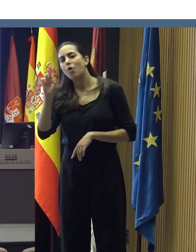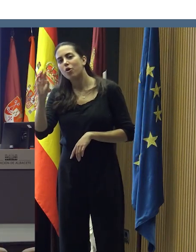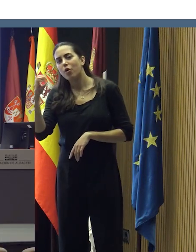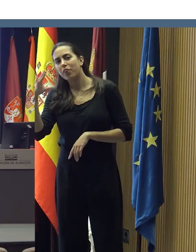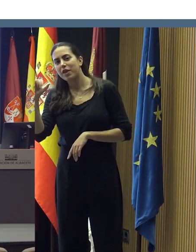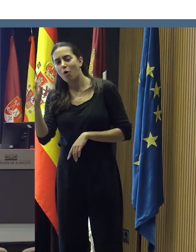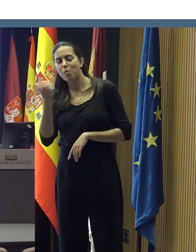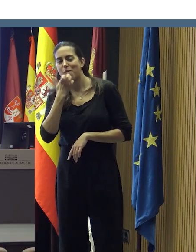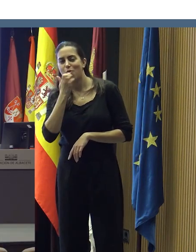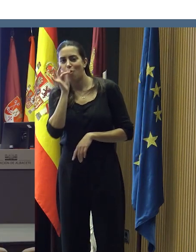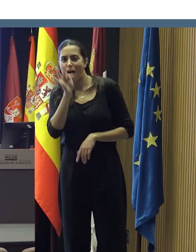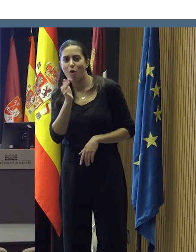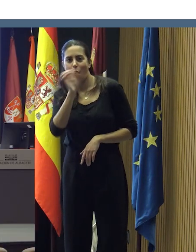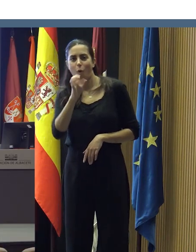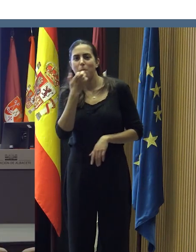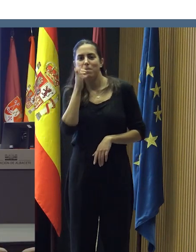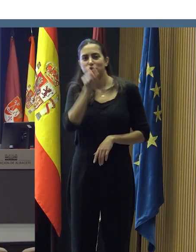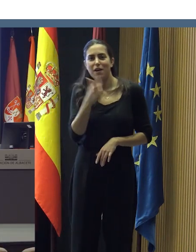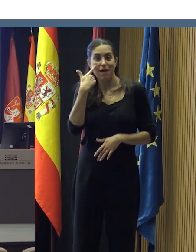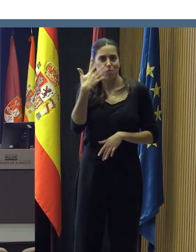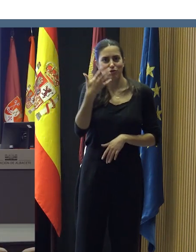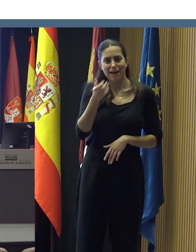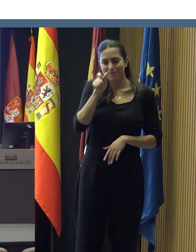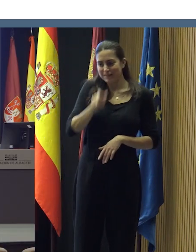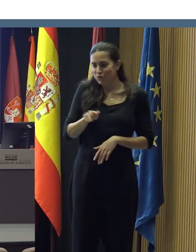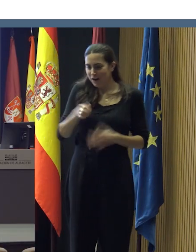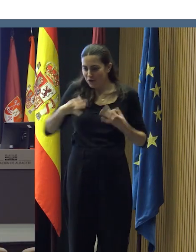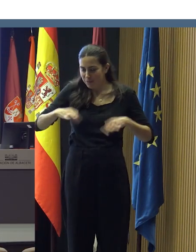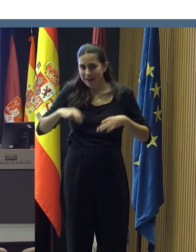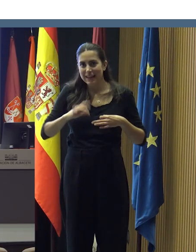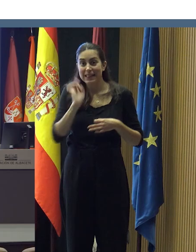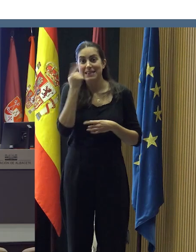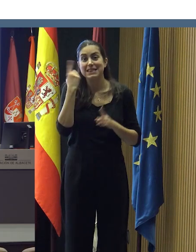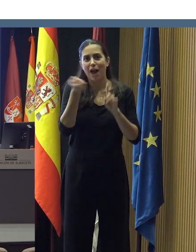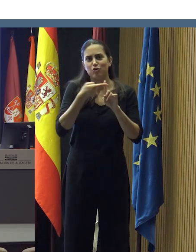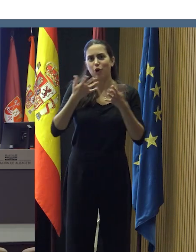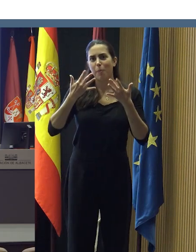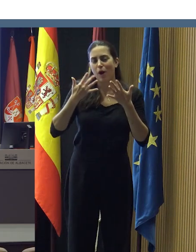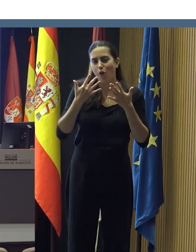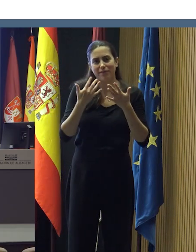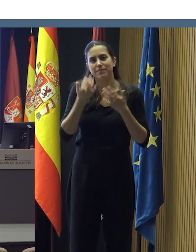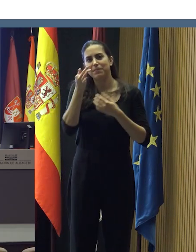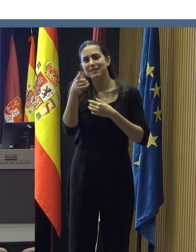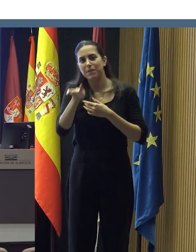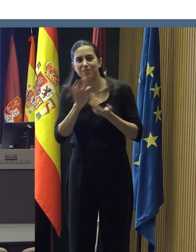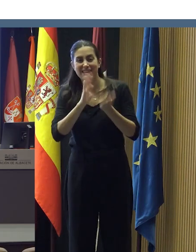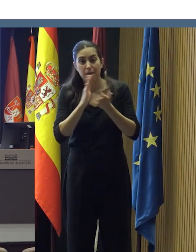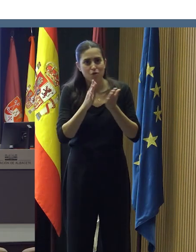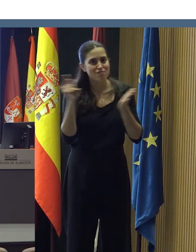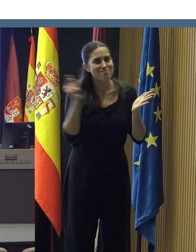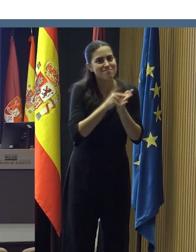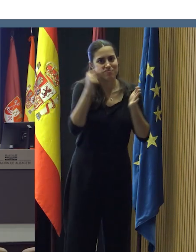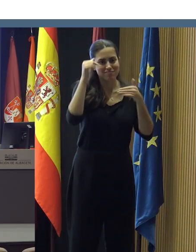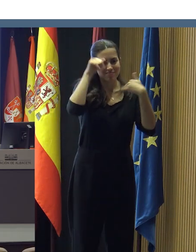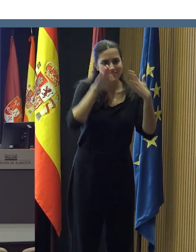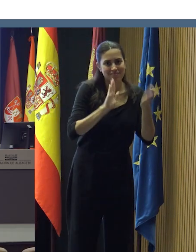nosotros. El diagnóstico precoz es fundamental, pero luego también la rapidez con la que te traten,